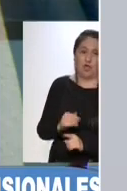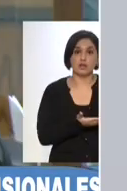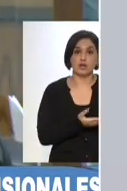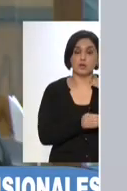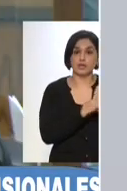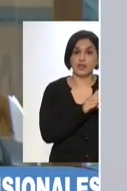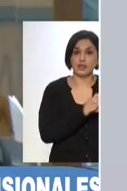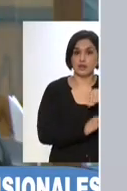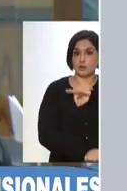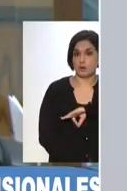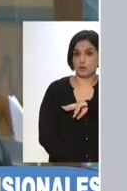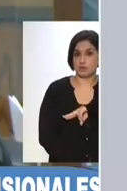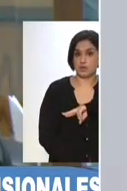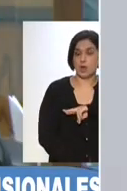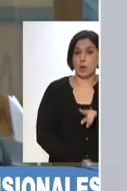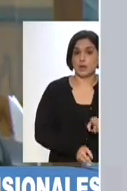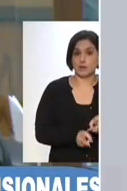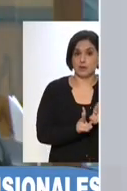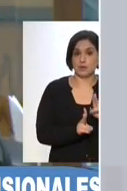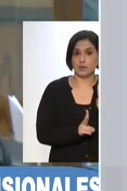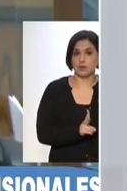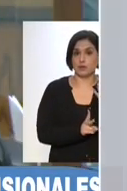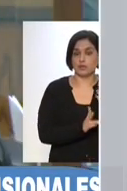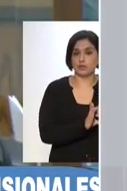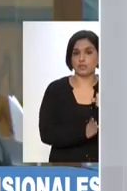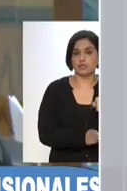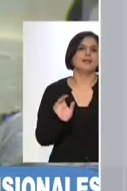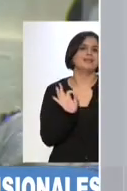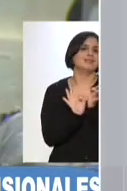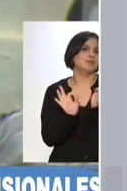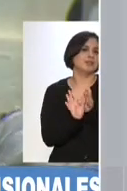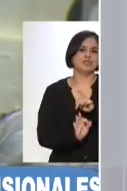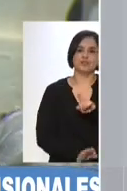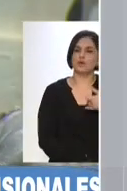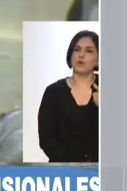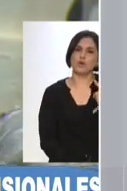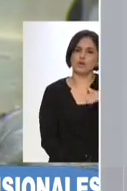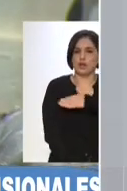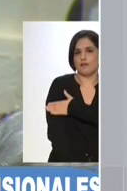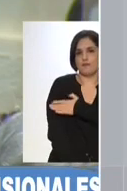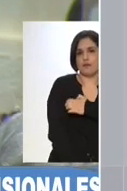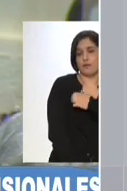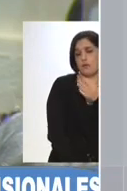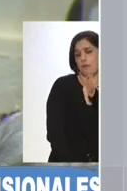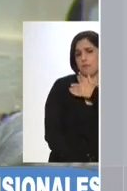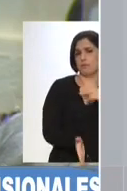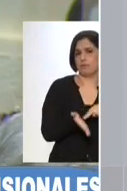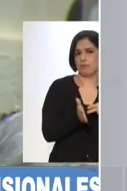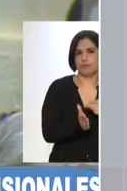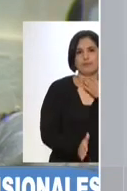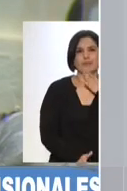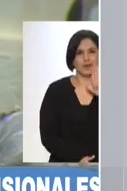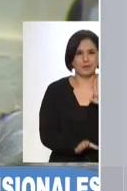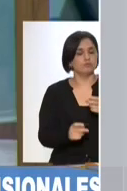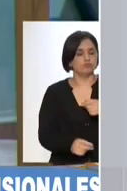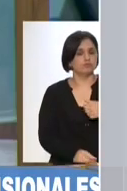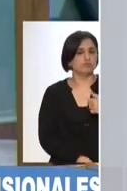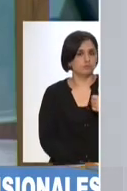creo que ahí hay una injusticia tremenda y en unos minutos más me voy a conectar a la comisión investigadora a la cual presido de rentas vitalicias